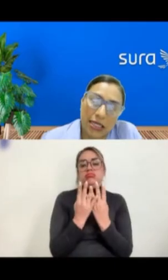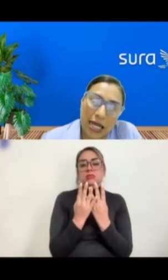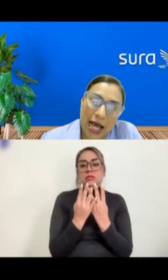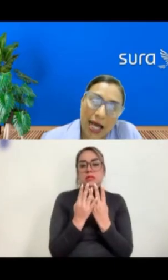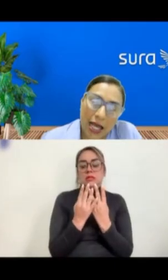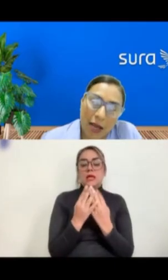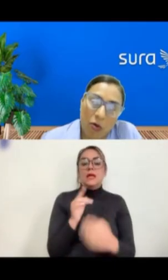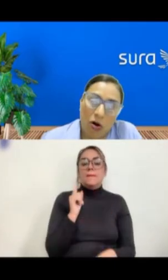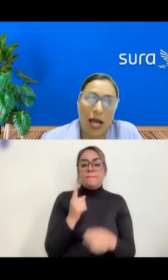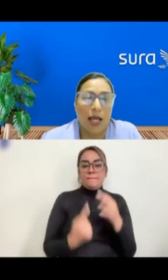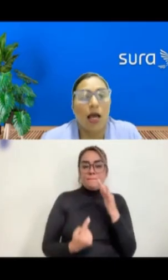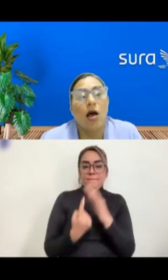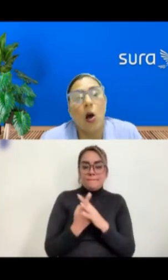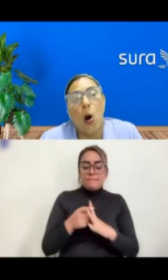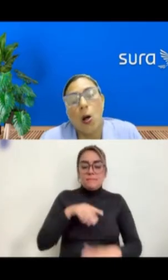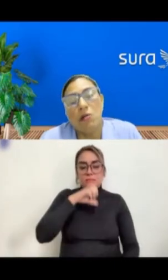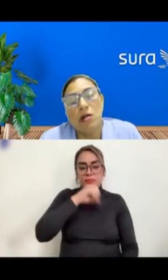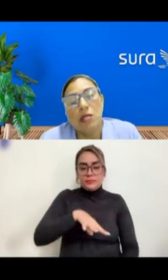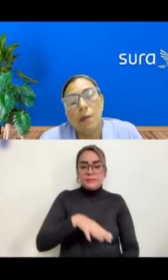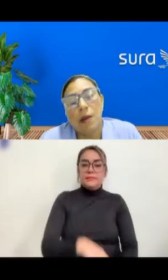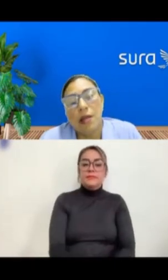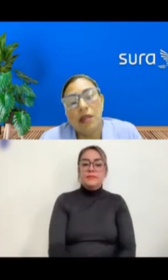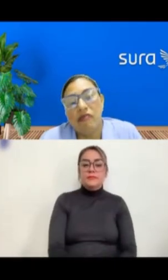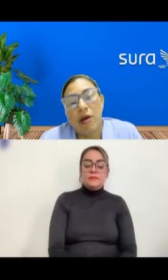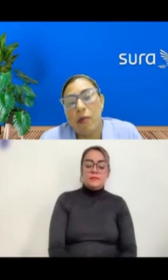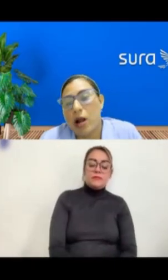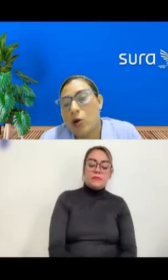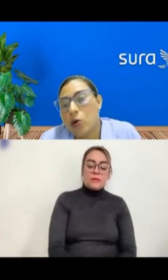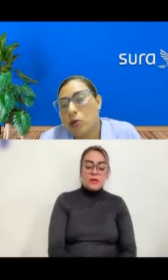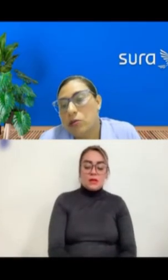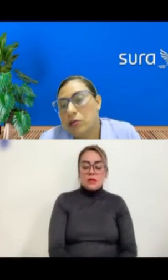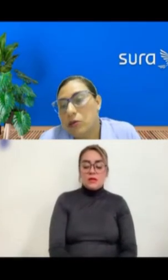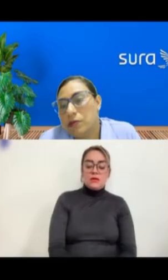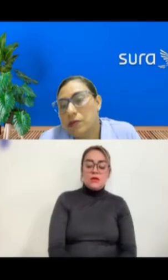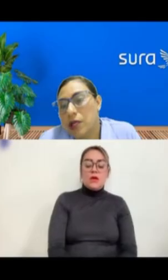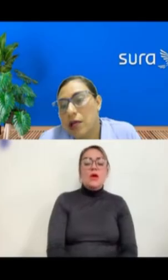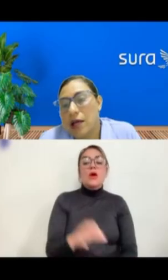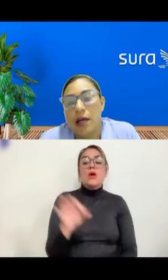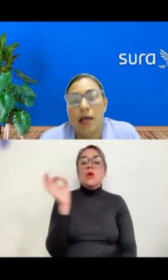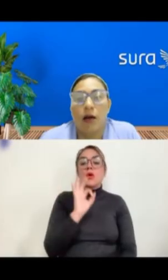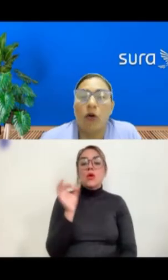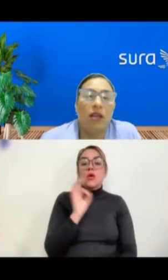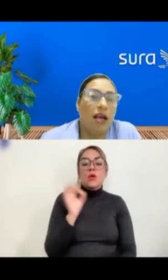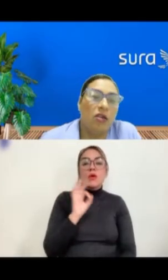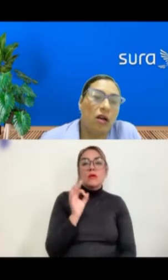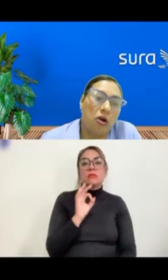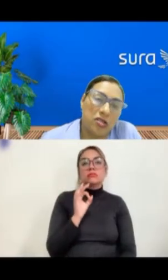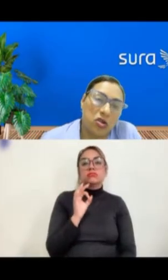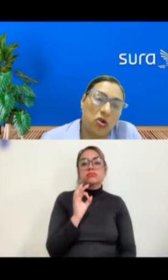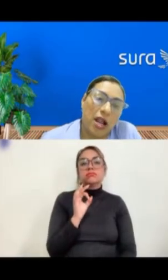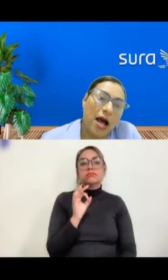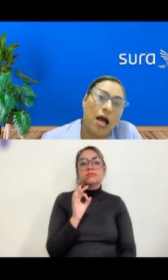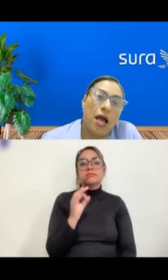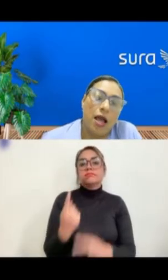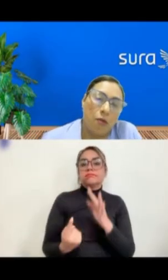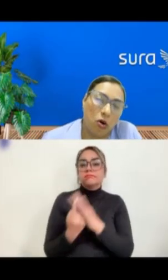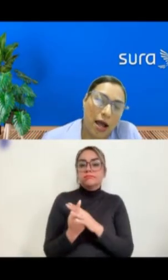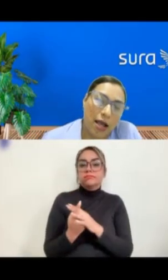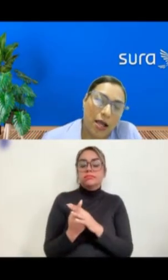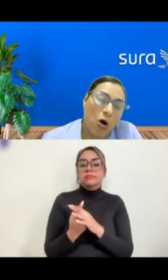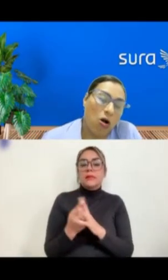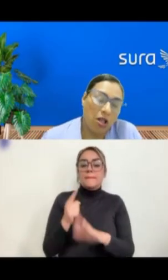ende por eso presenta la hemorragia. O simplemente fue por algún objeto que me ocasionó